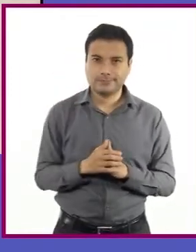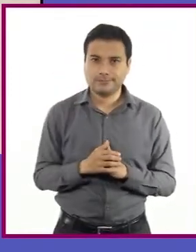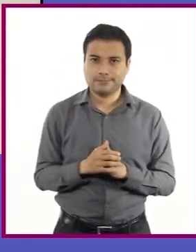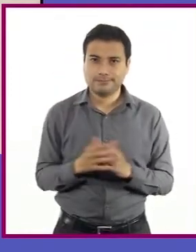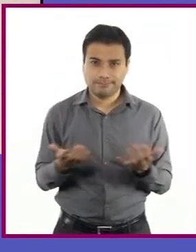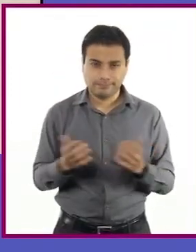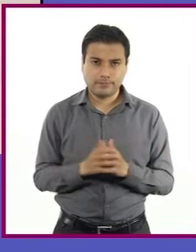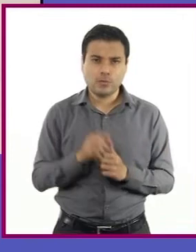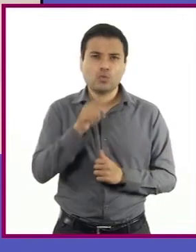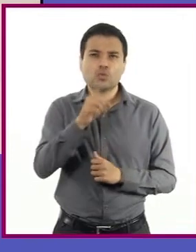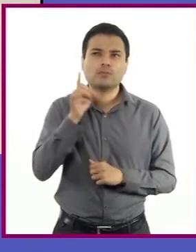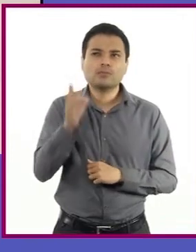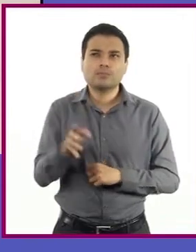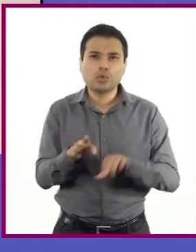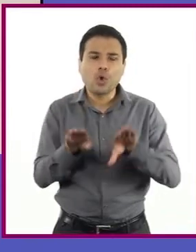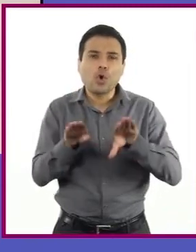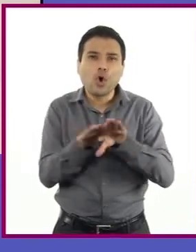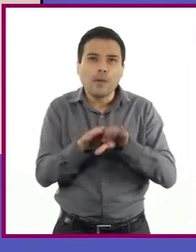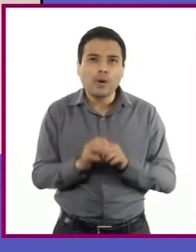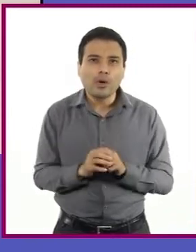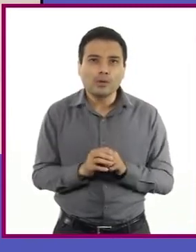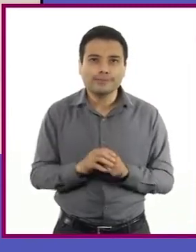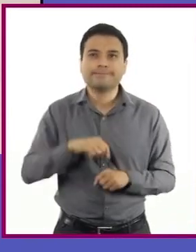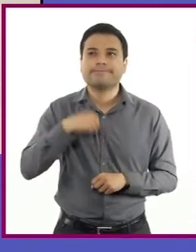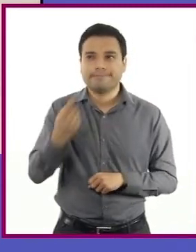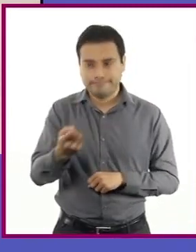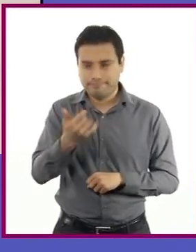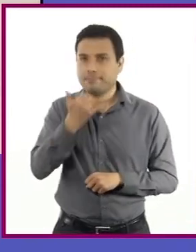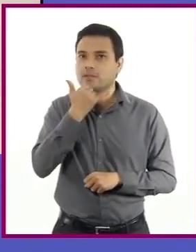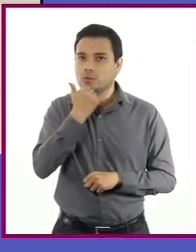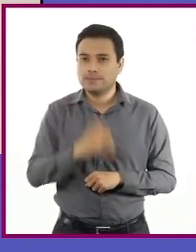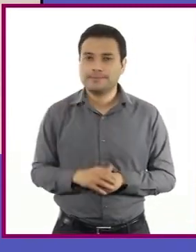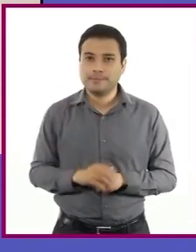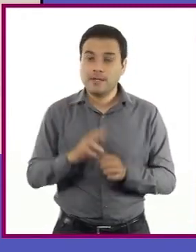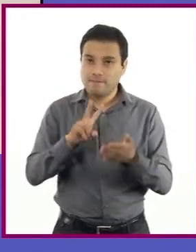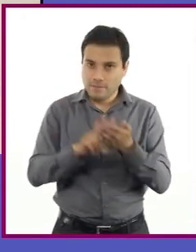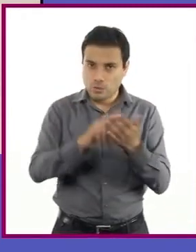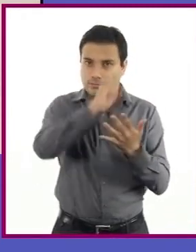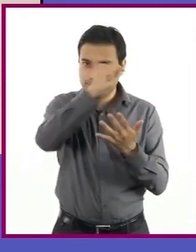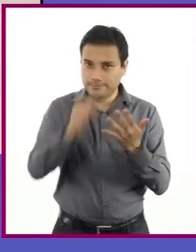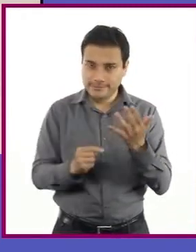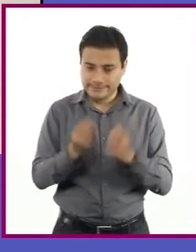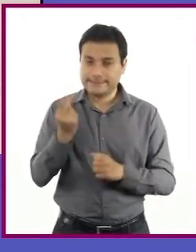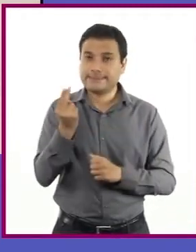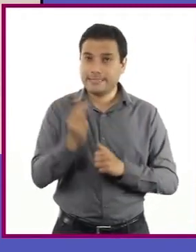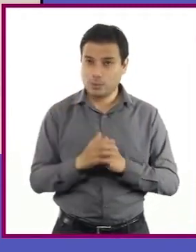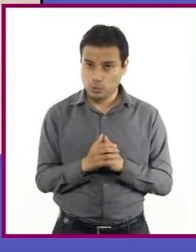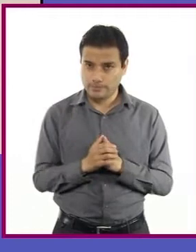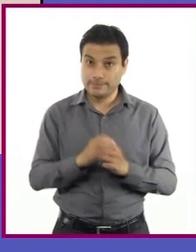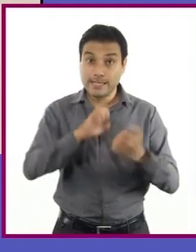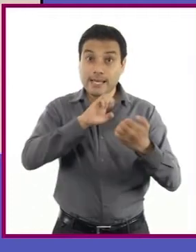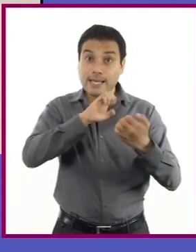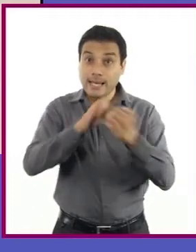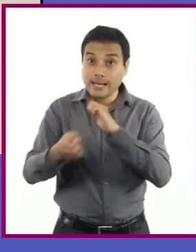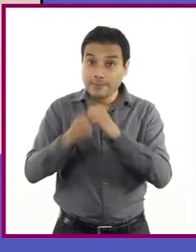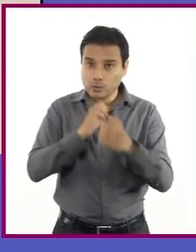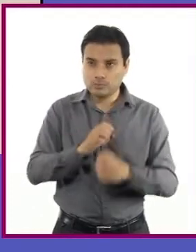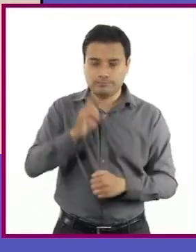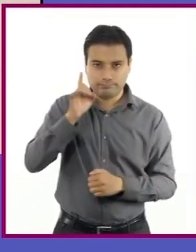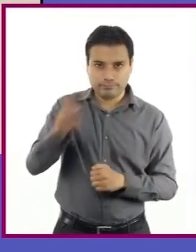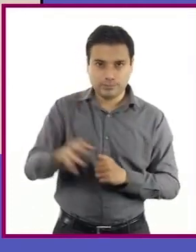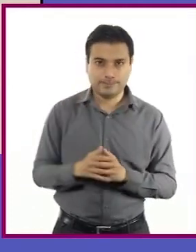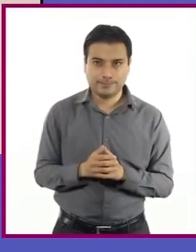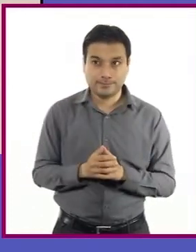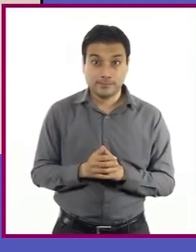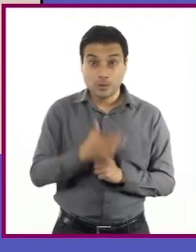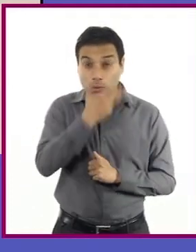Acábelos mediante la piedad. Los principios se afirman, sobre todo, brindando protección a nuestros enemigos. Los hombres no